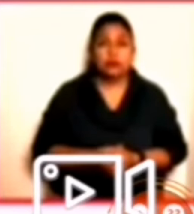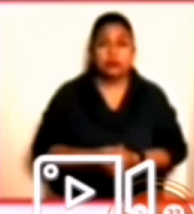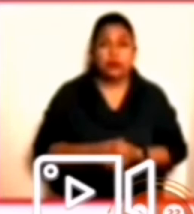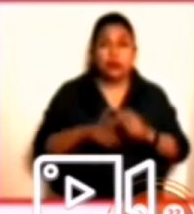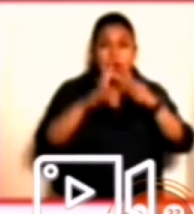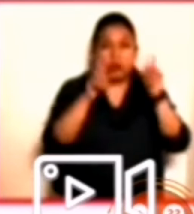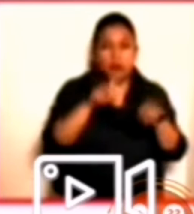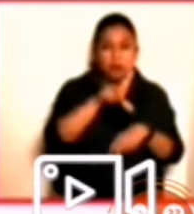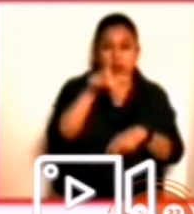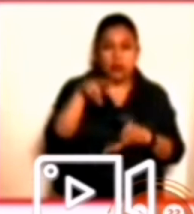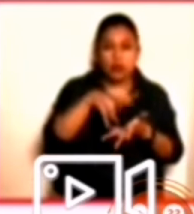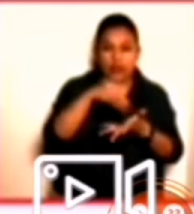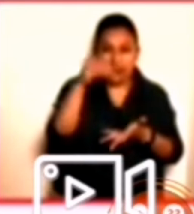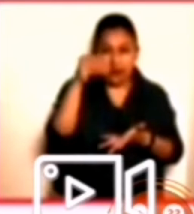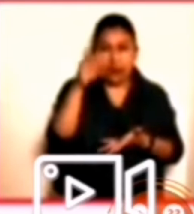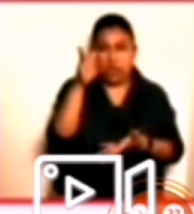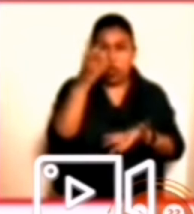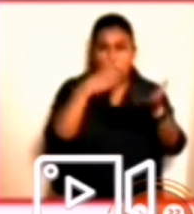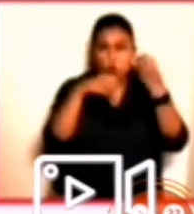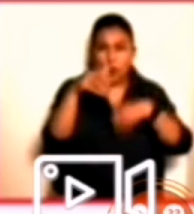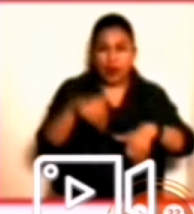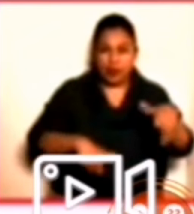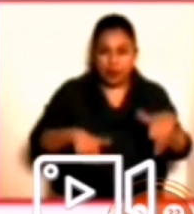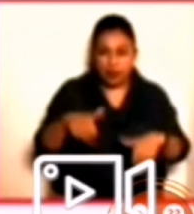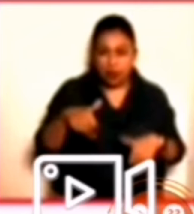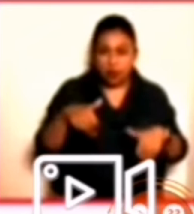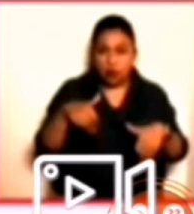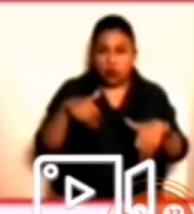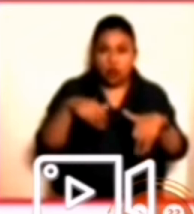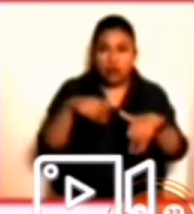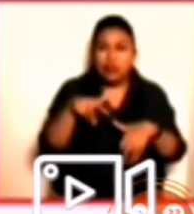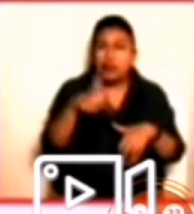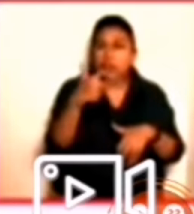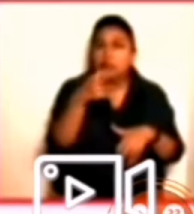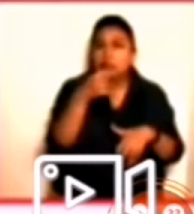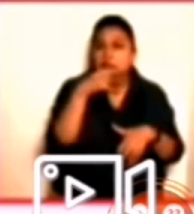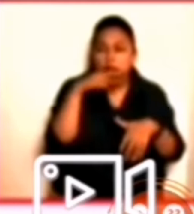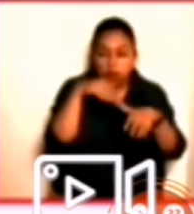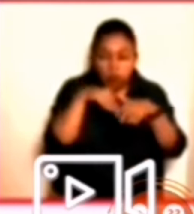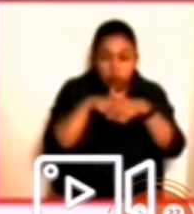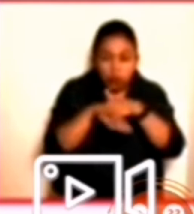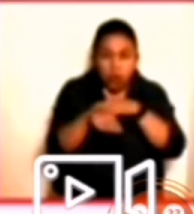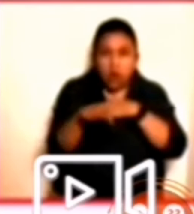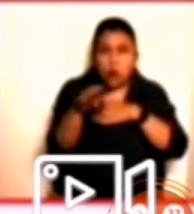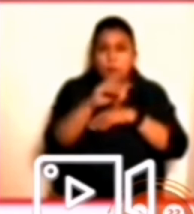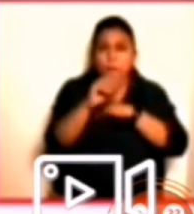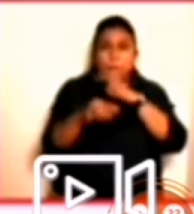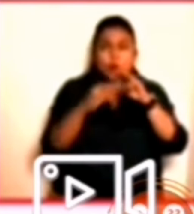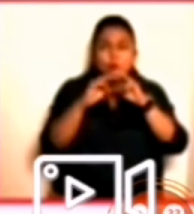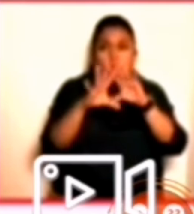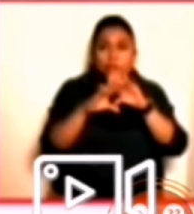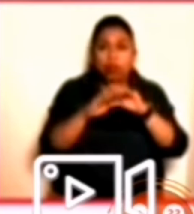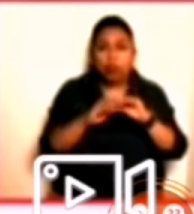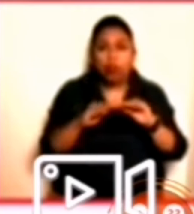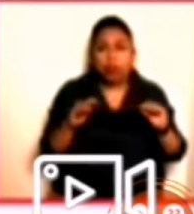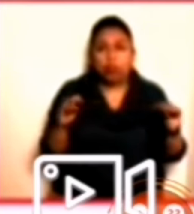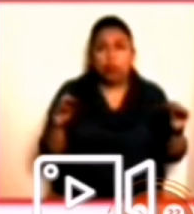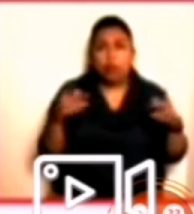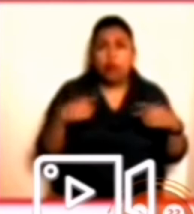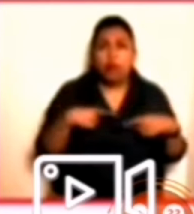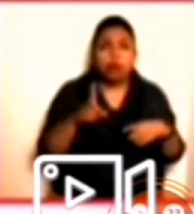de la arena obra de teatro de objetos nos introduce en menos de 13 minutos a un mundo desolado en donde los personajes deambulan